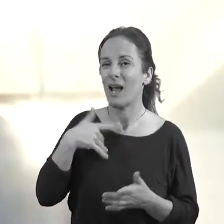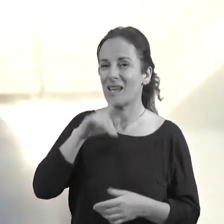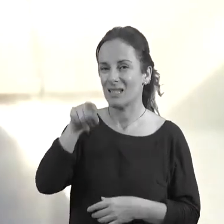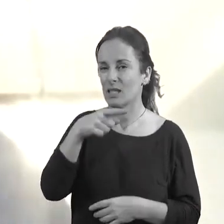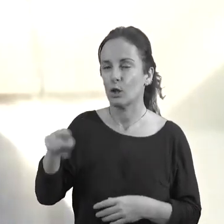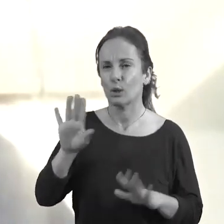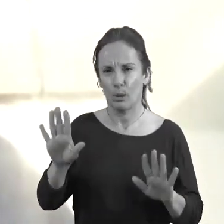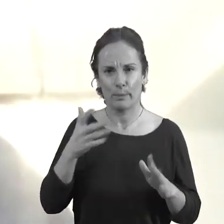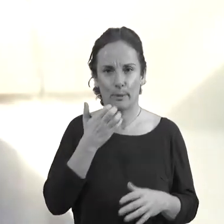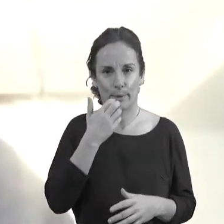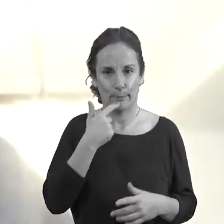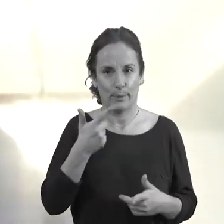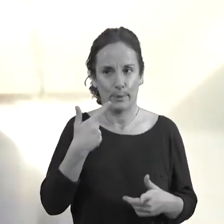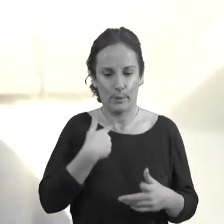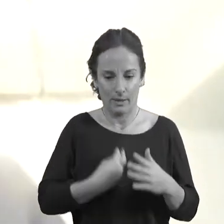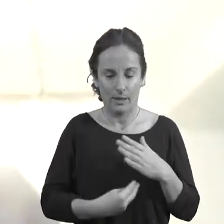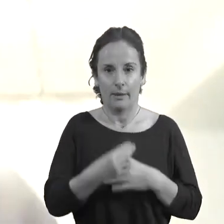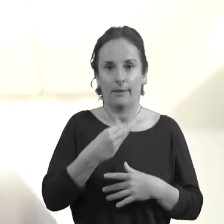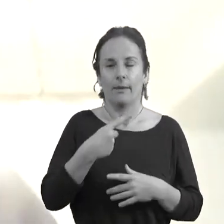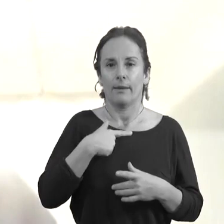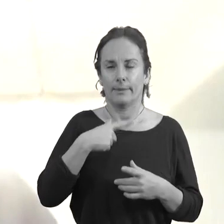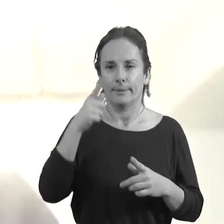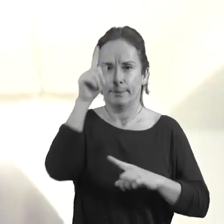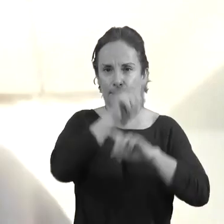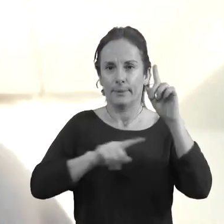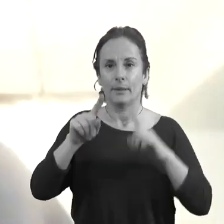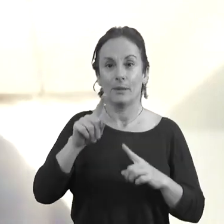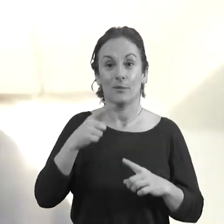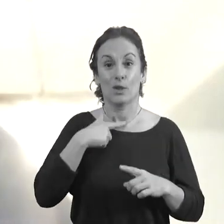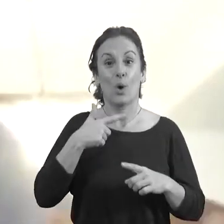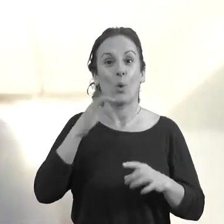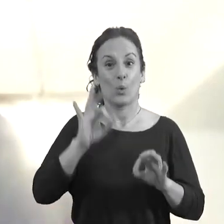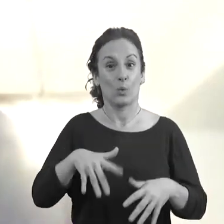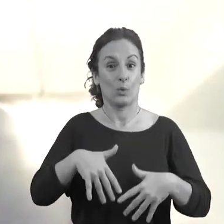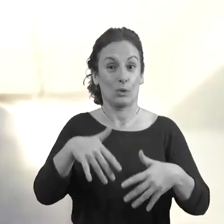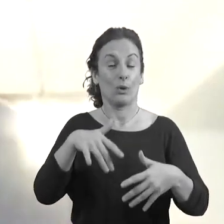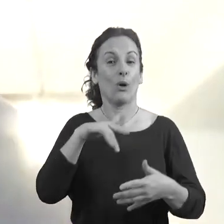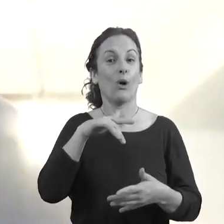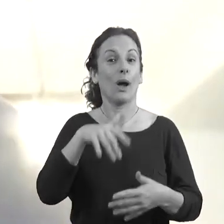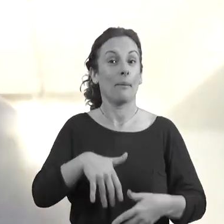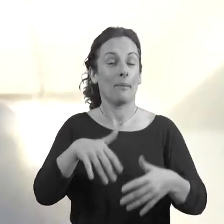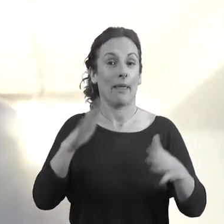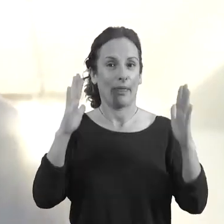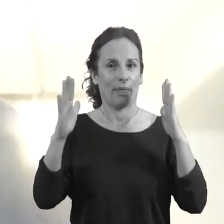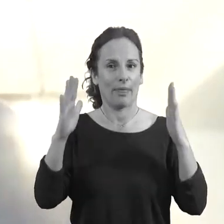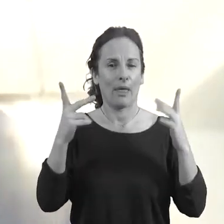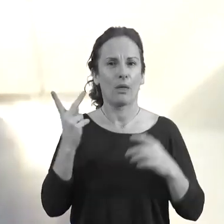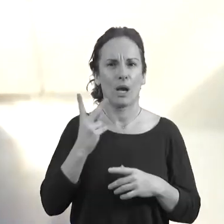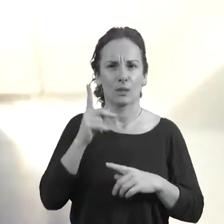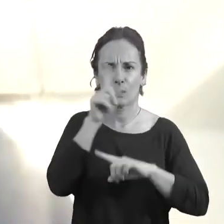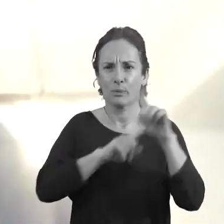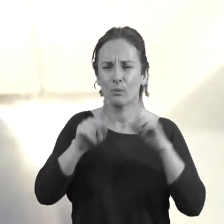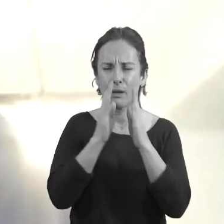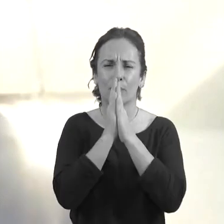preocupaba muchísimo cuando estábamos embarazadas, ¿no?, estamos en el proceso de que la niña sea normal, que no sufra, que no